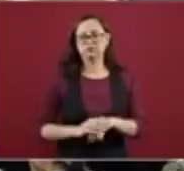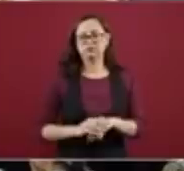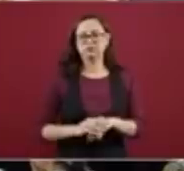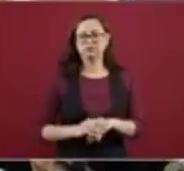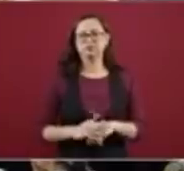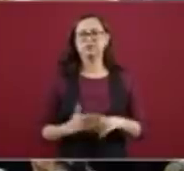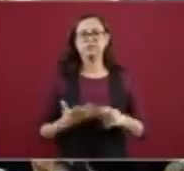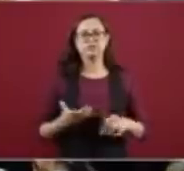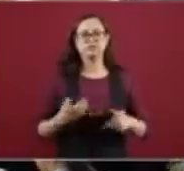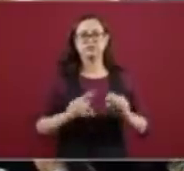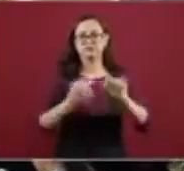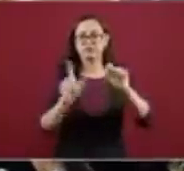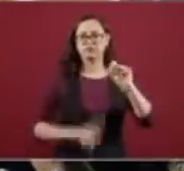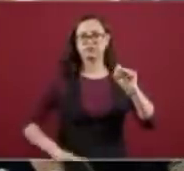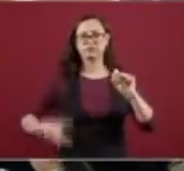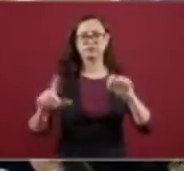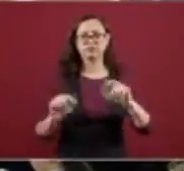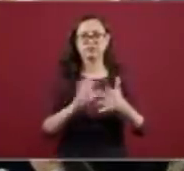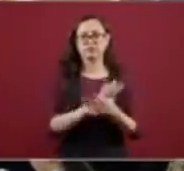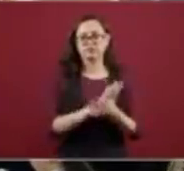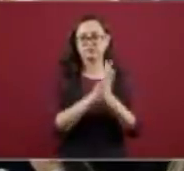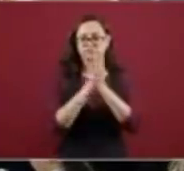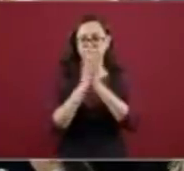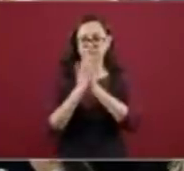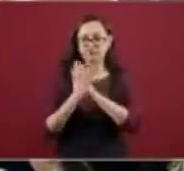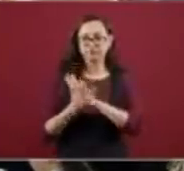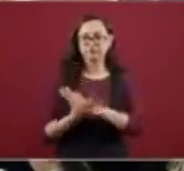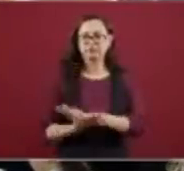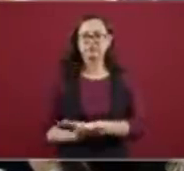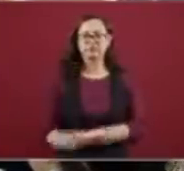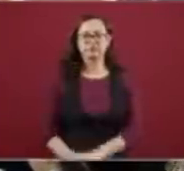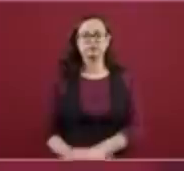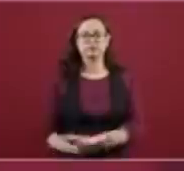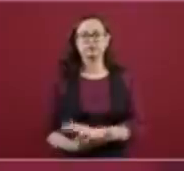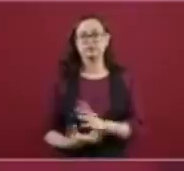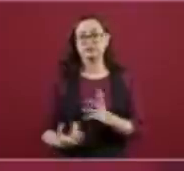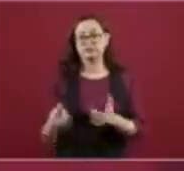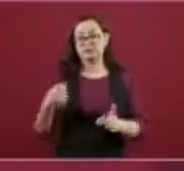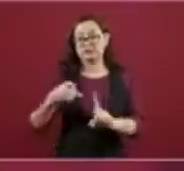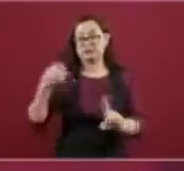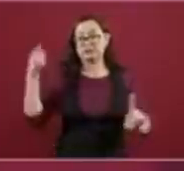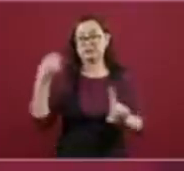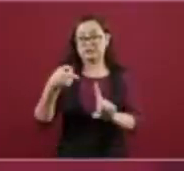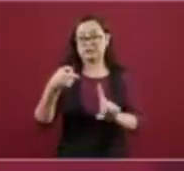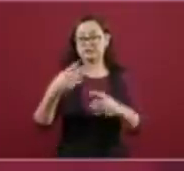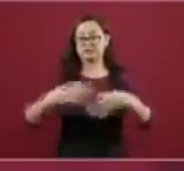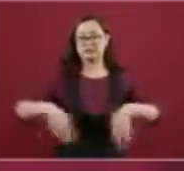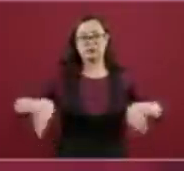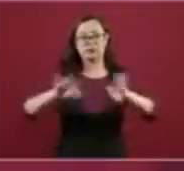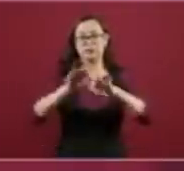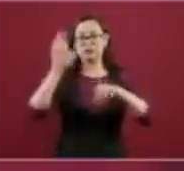para esta transformación del país. La cultura es uno de los ejes de